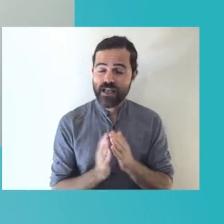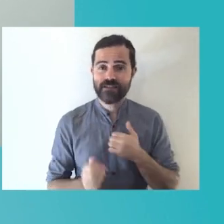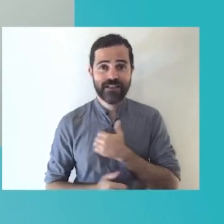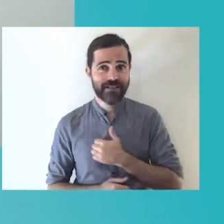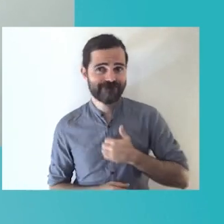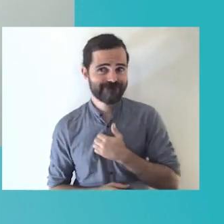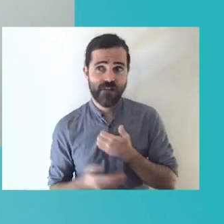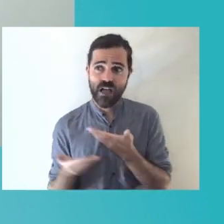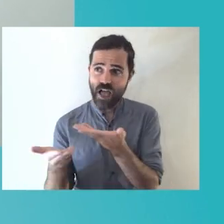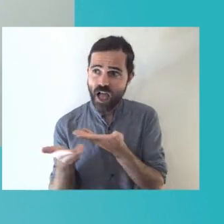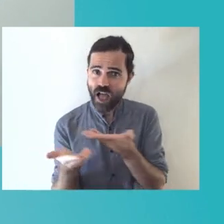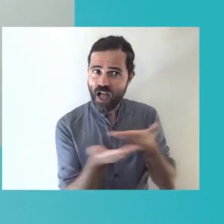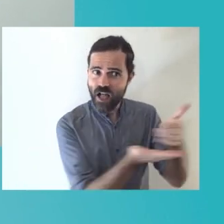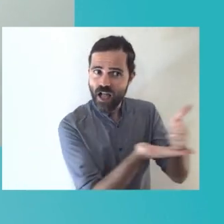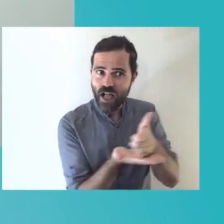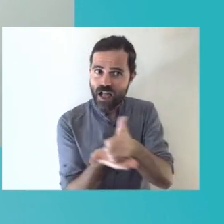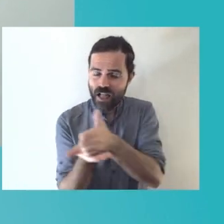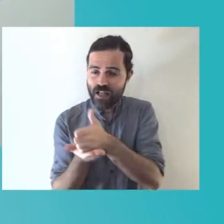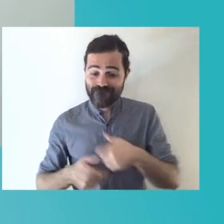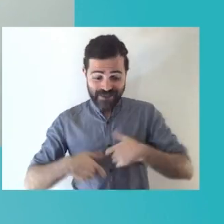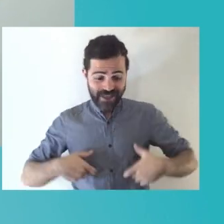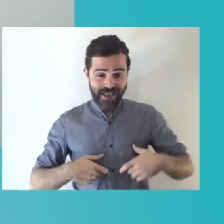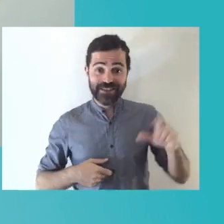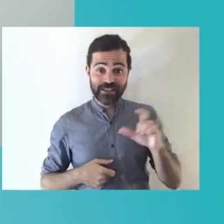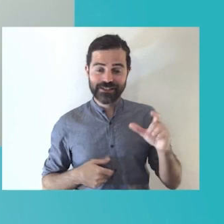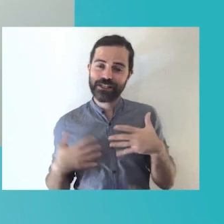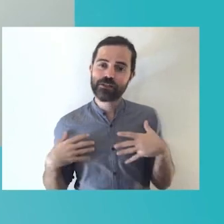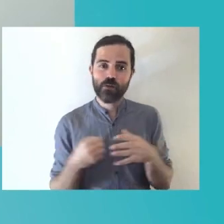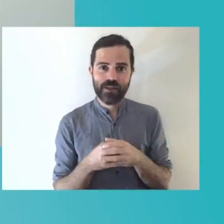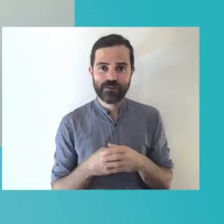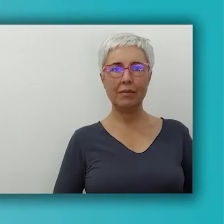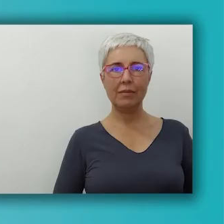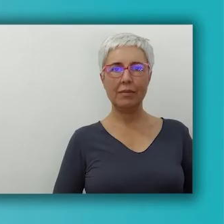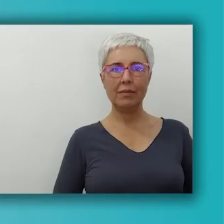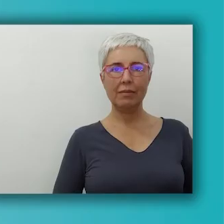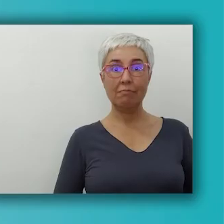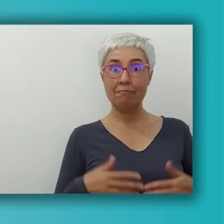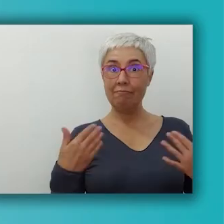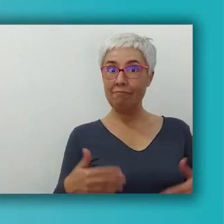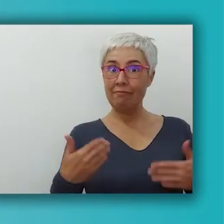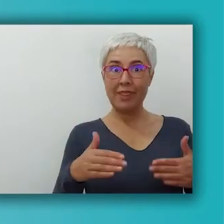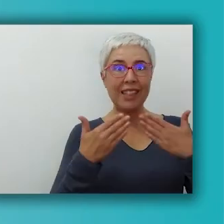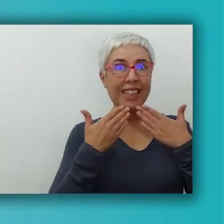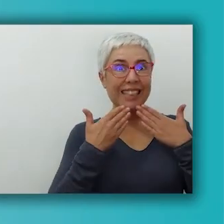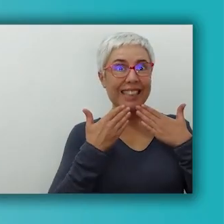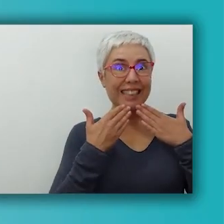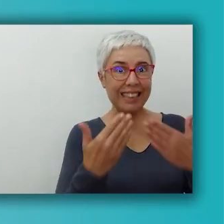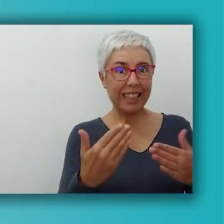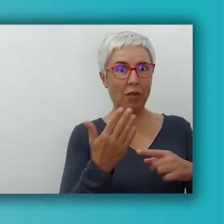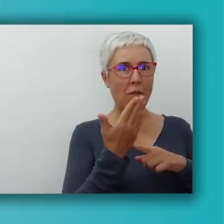to equip radiologists to defeat pancreatic cancer together. Thank you. Pues muchas gracias, Sikai, por vuestro